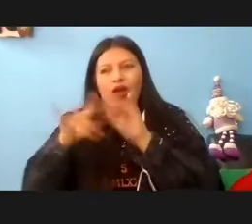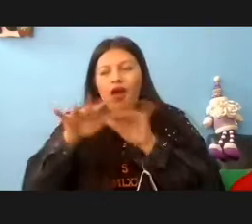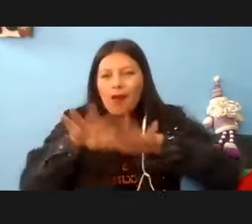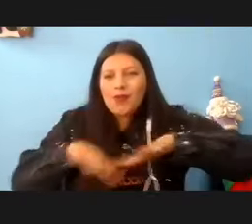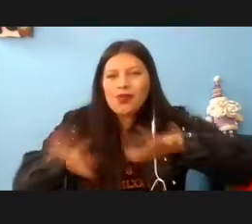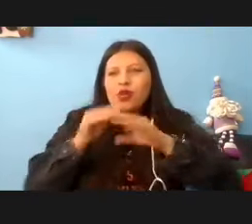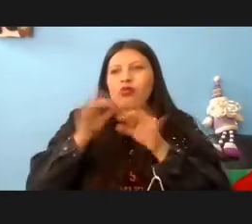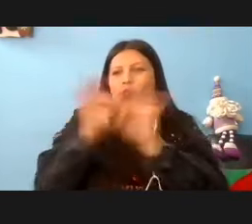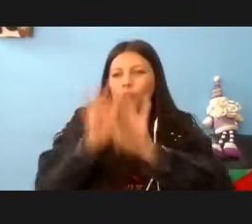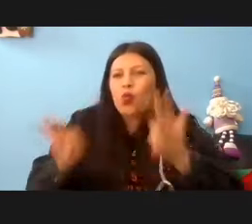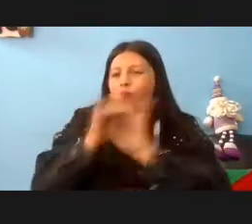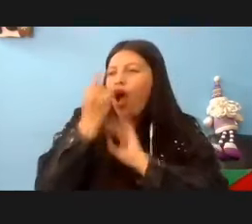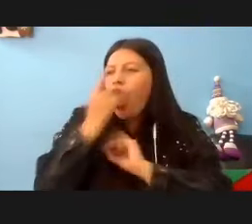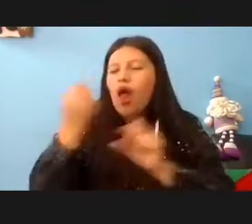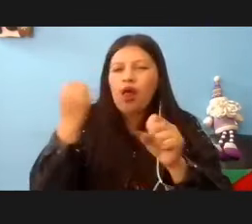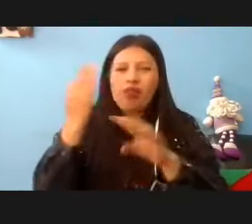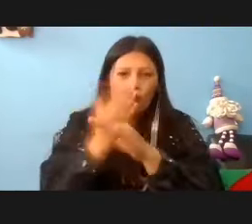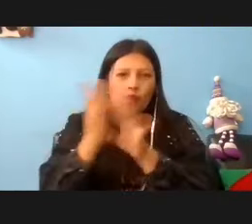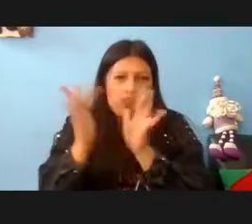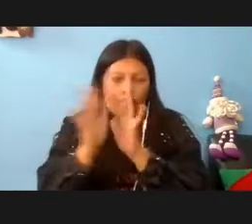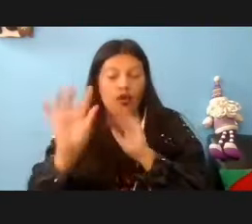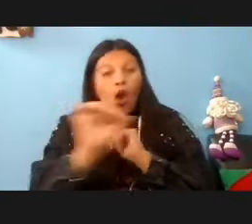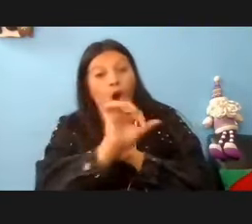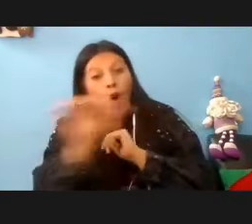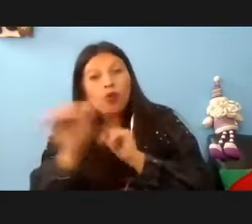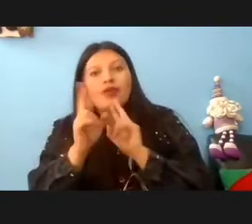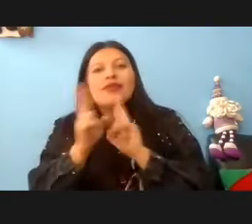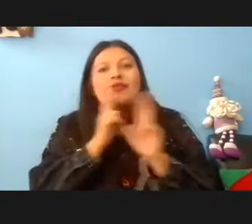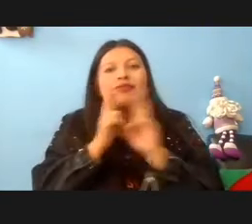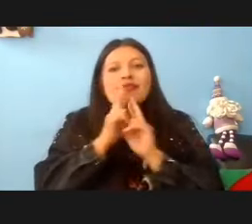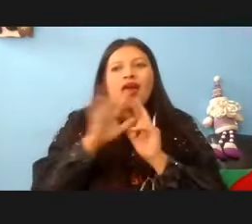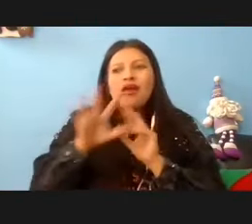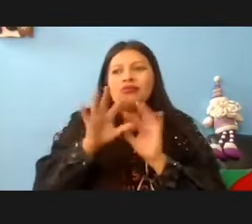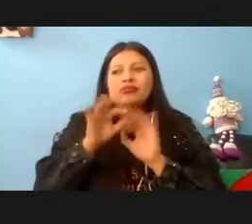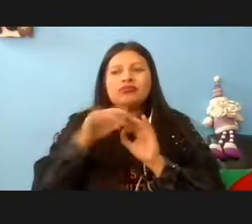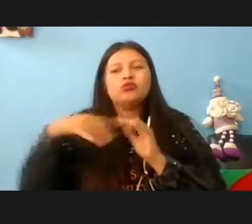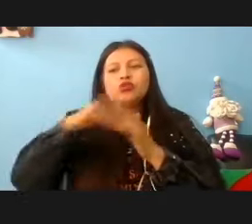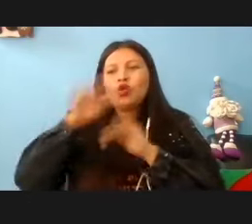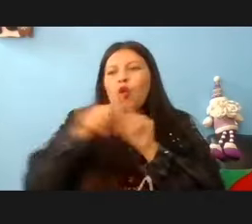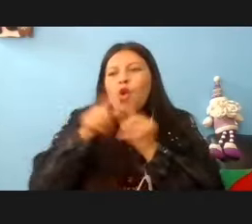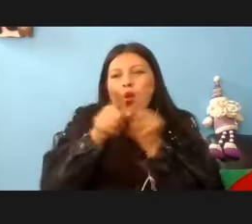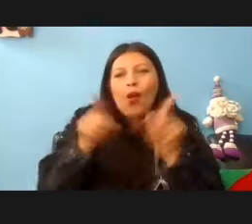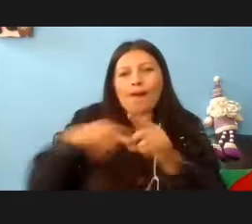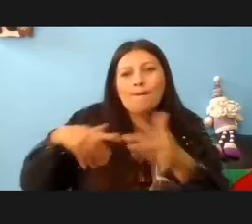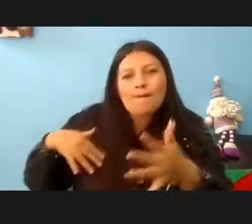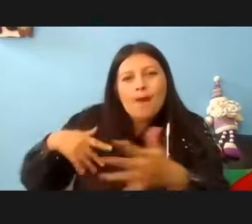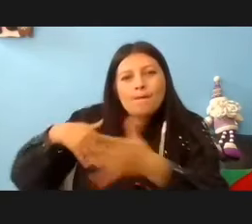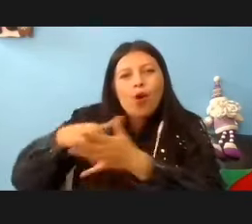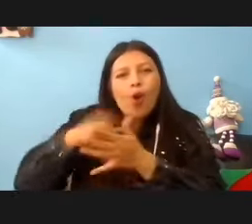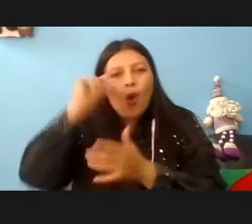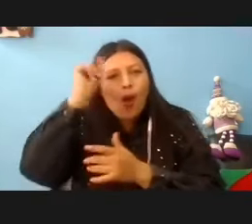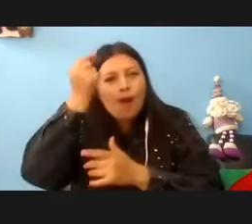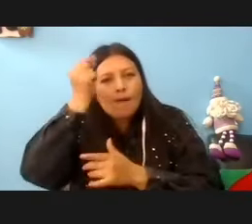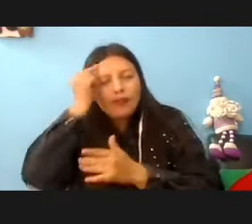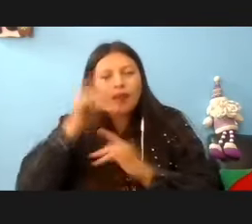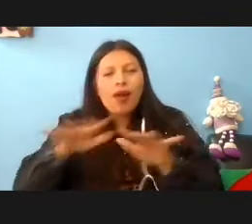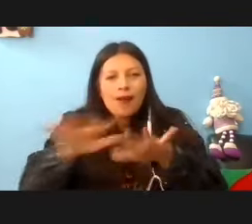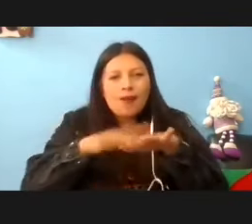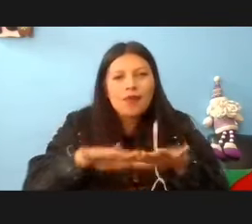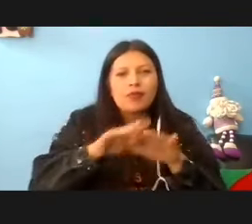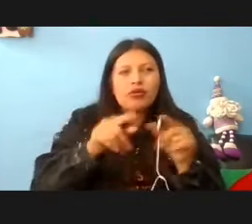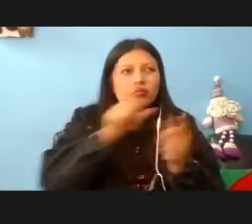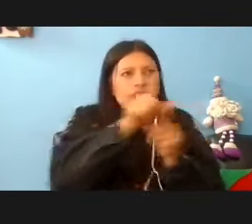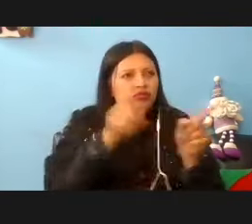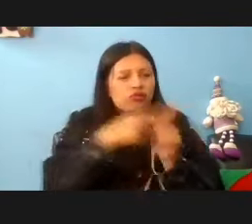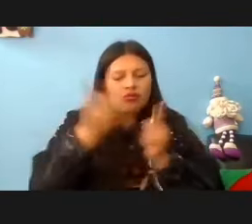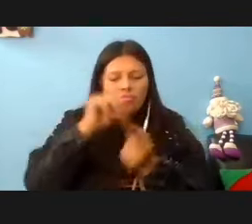de problemas. Y estas relaciones entre las estéticas, los archivos y los lugares de memoria como campos situados y campos en resistencia